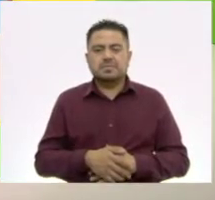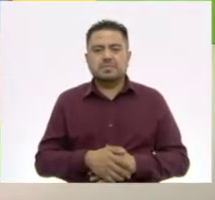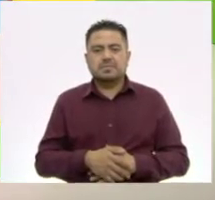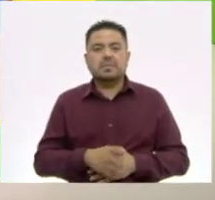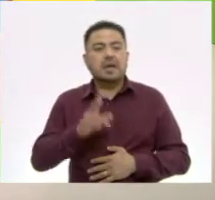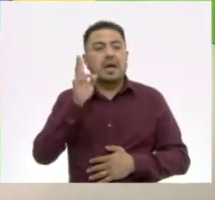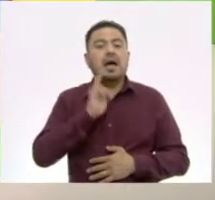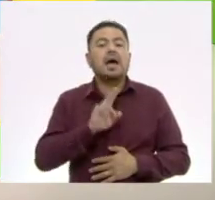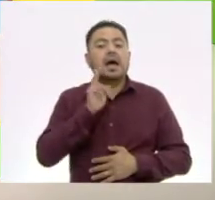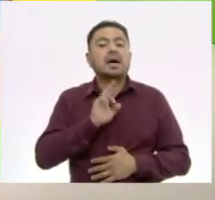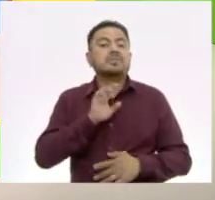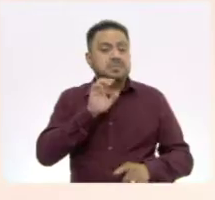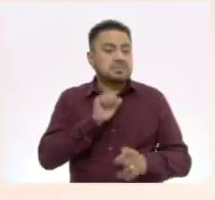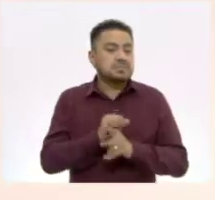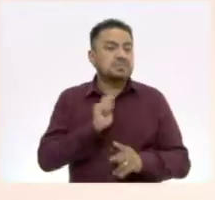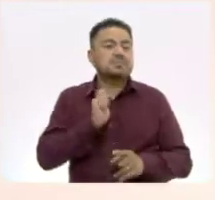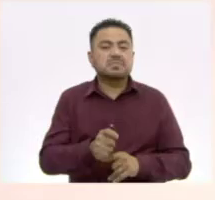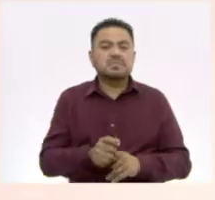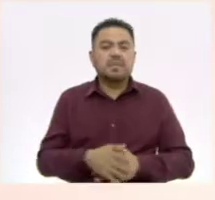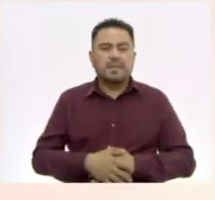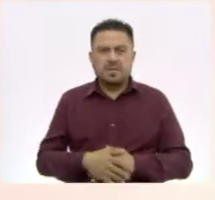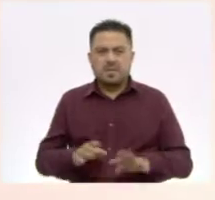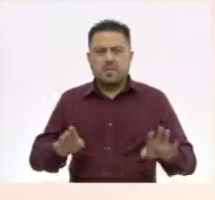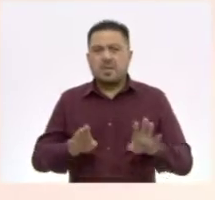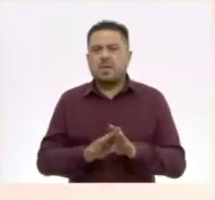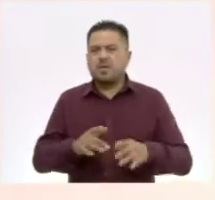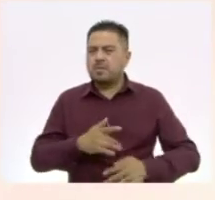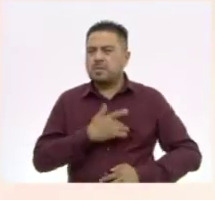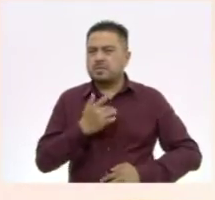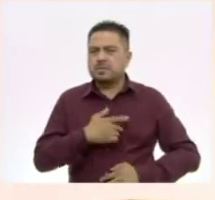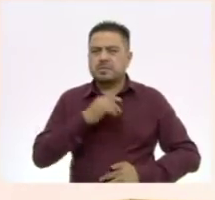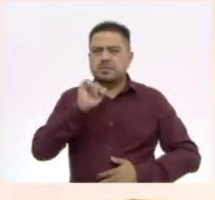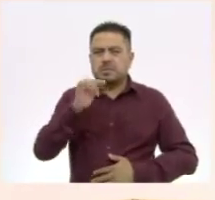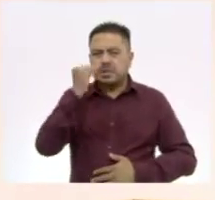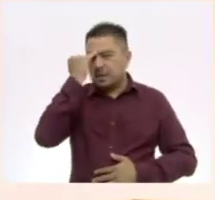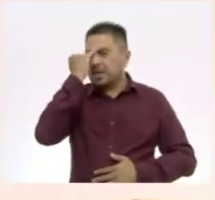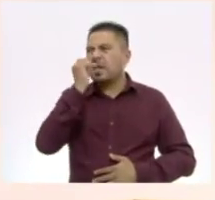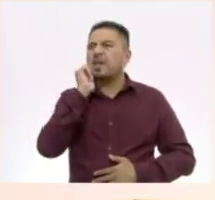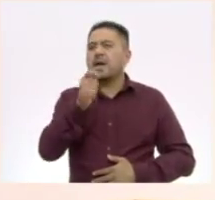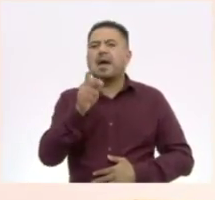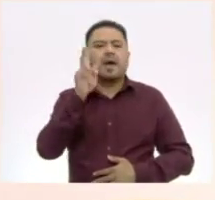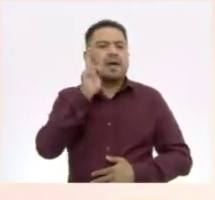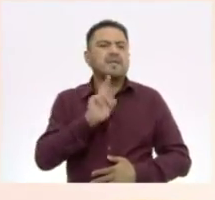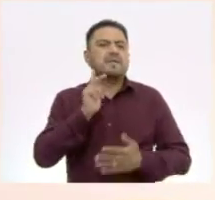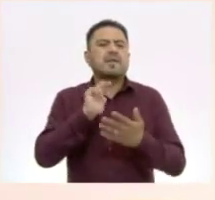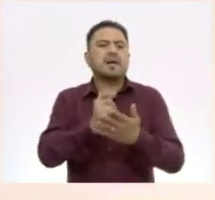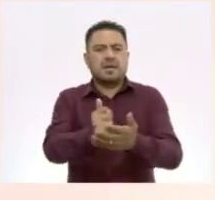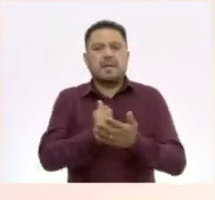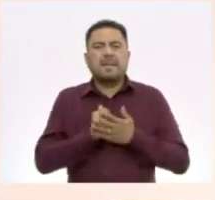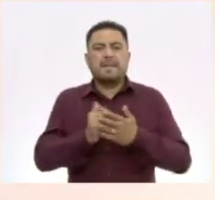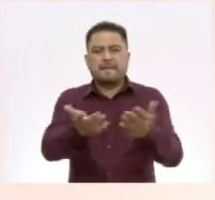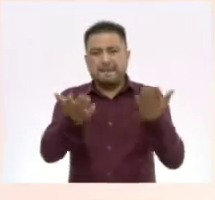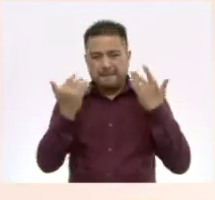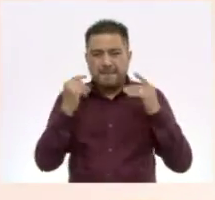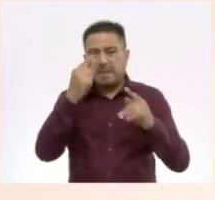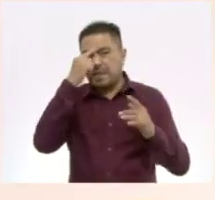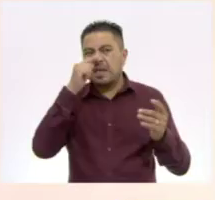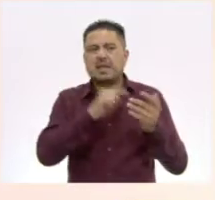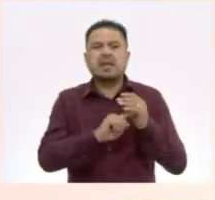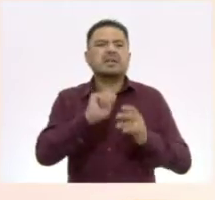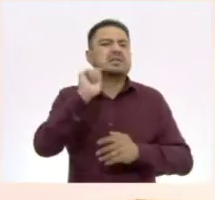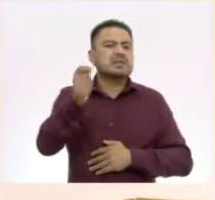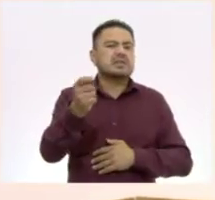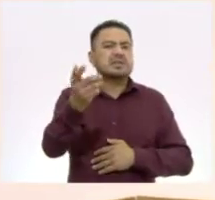adivinaste como que si ya tengo una idea pero a ver si me ayudan por allá ustedes que creen que